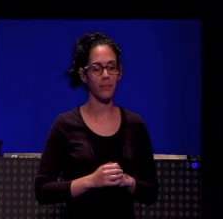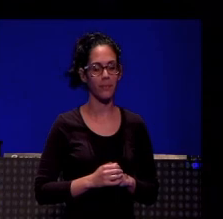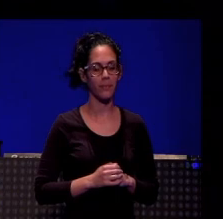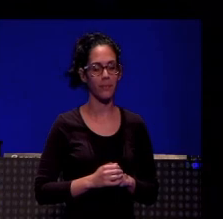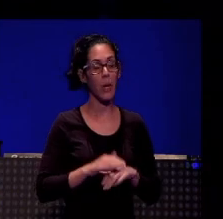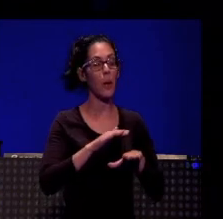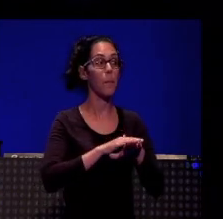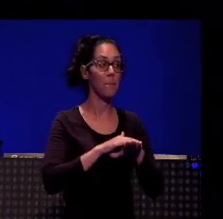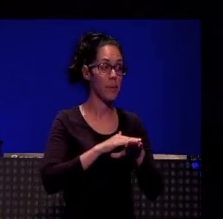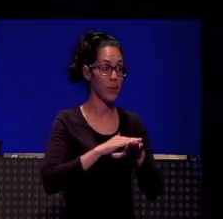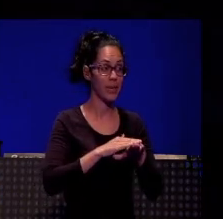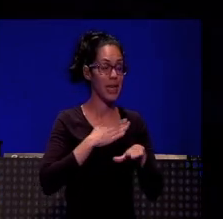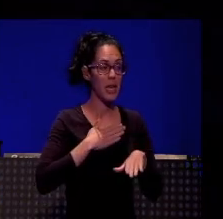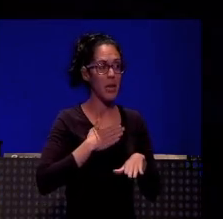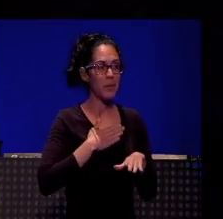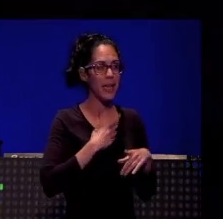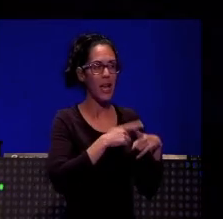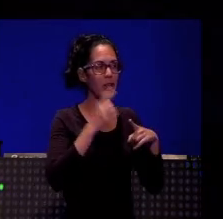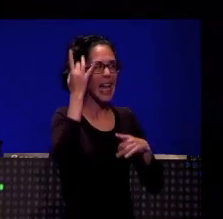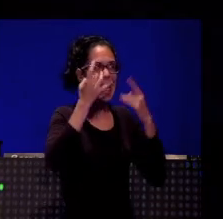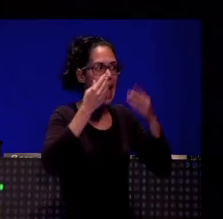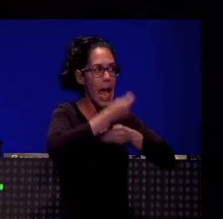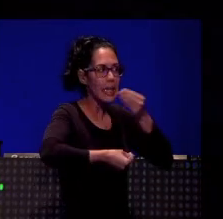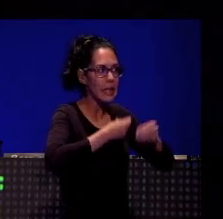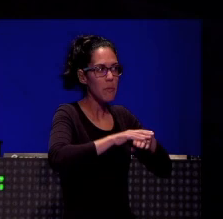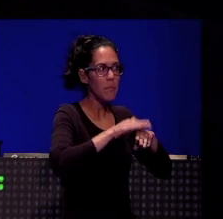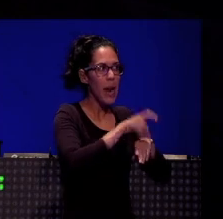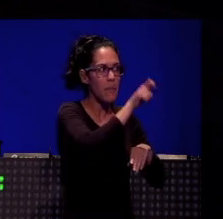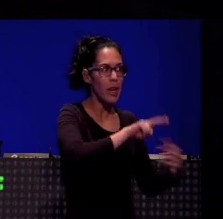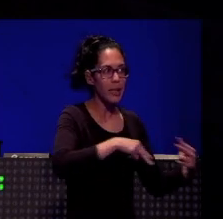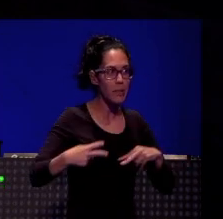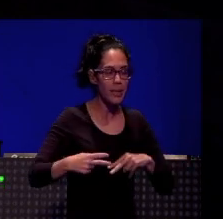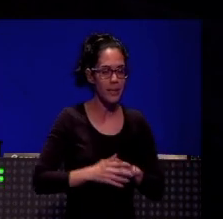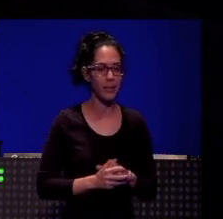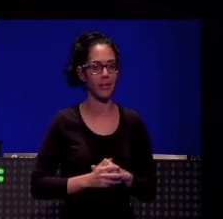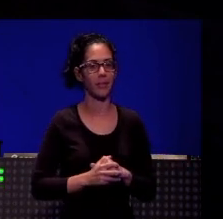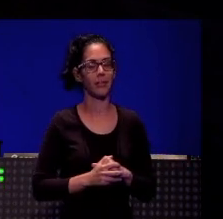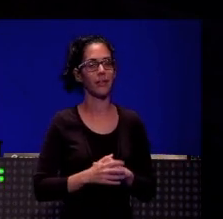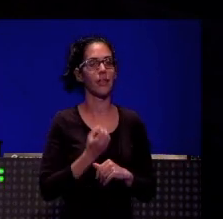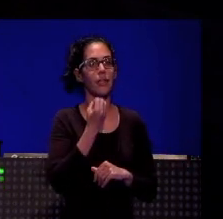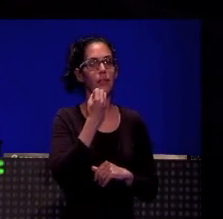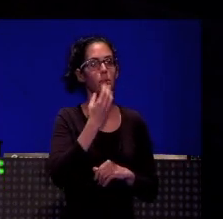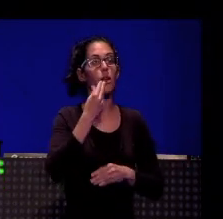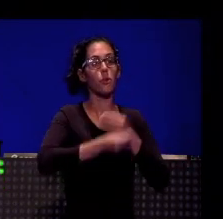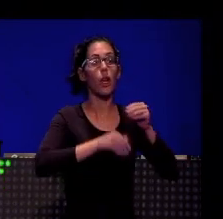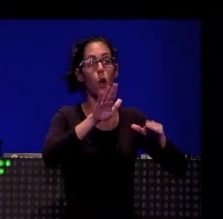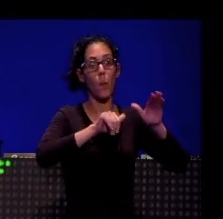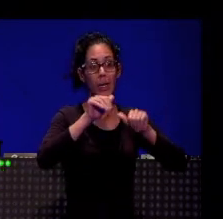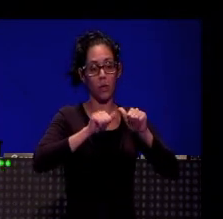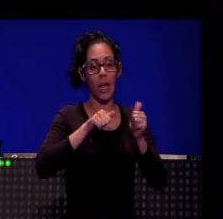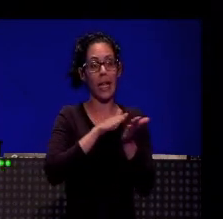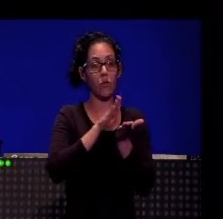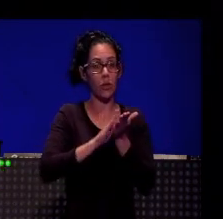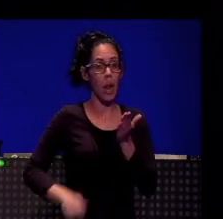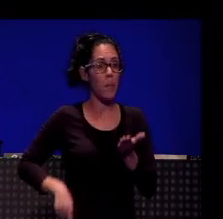perdón es que se me ocurren mil cosas que hacer bueno hicimos una convocatoria que lo pagó la editorial super chula